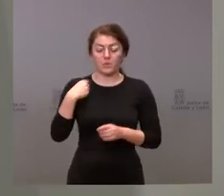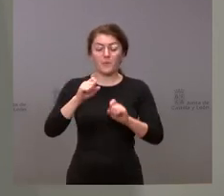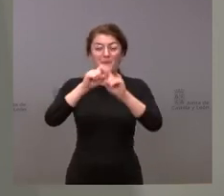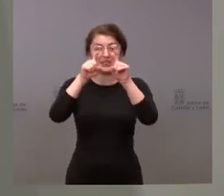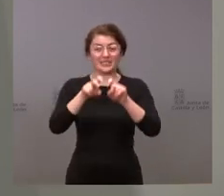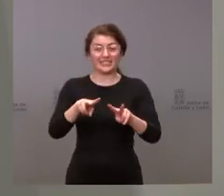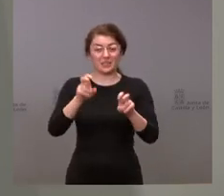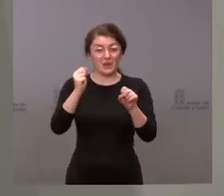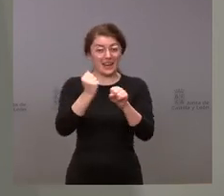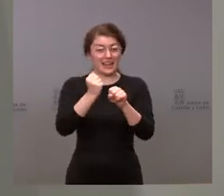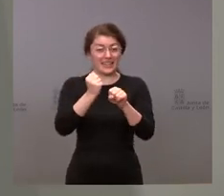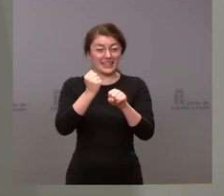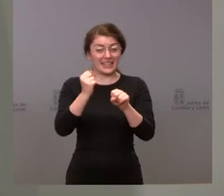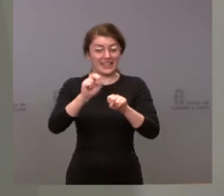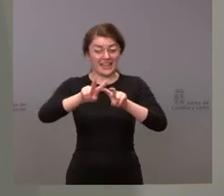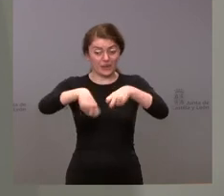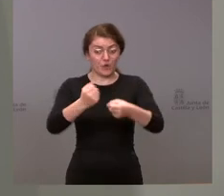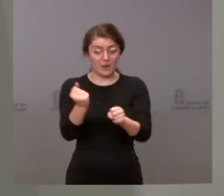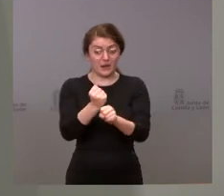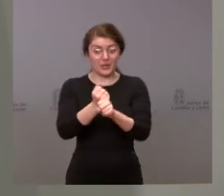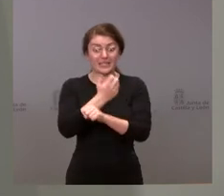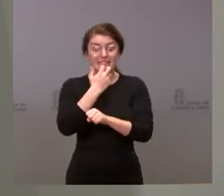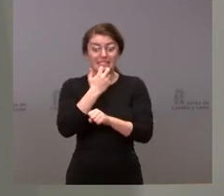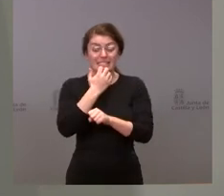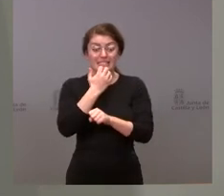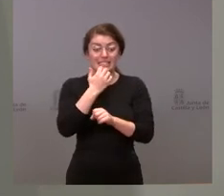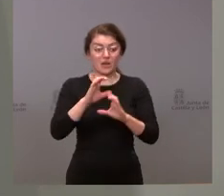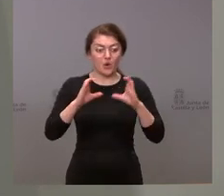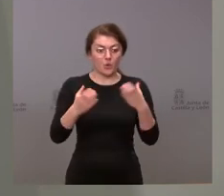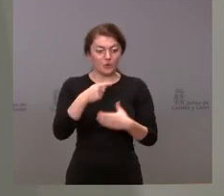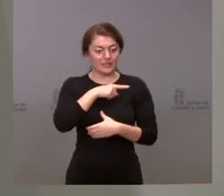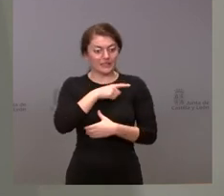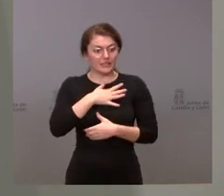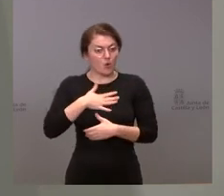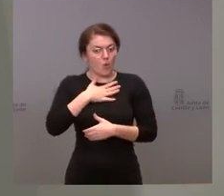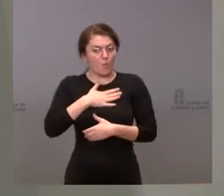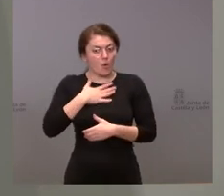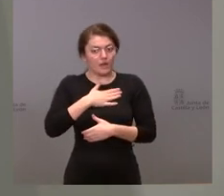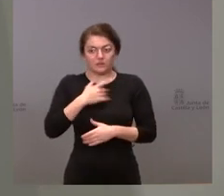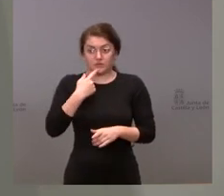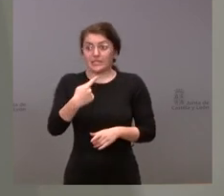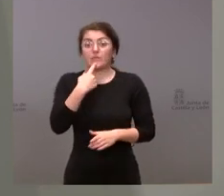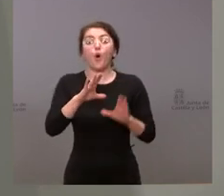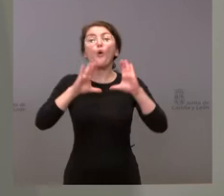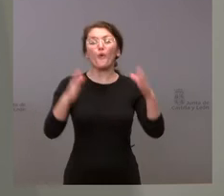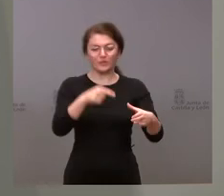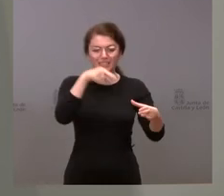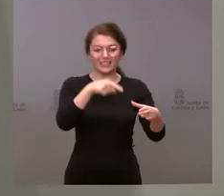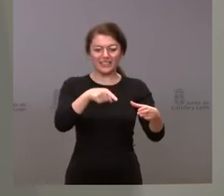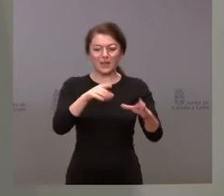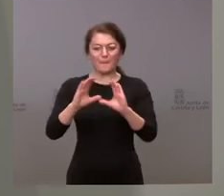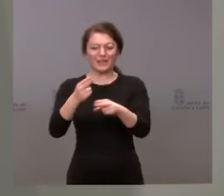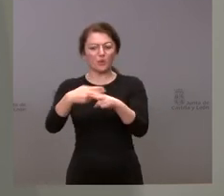y si la junta se siente cómoda en relación con lo que hay a su partido yo le digo que la junta no tiene partido la junta es una administración pública al servicio de los ciudadanos